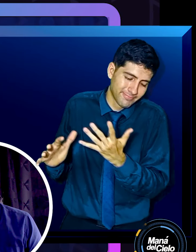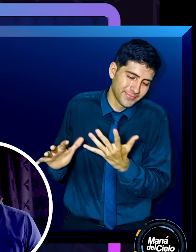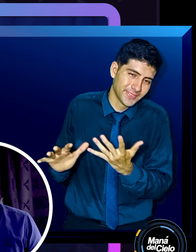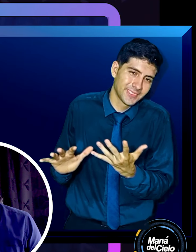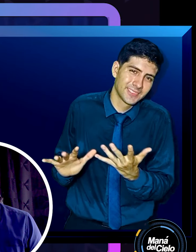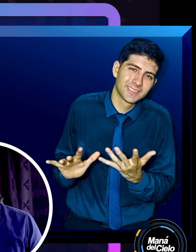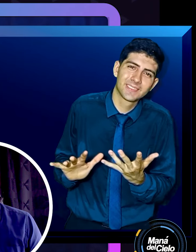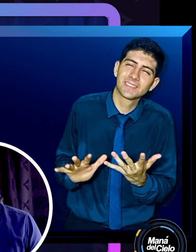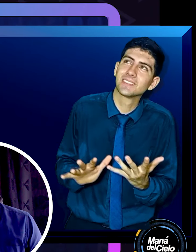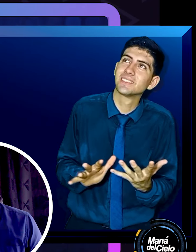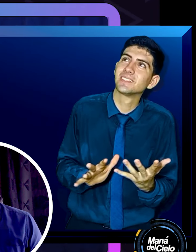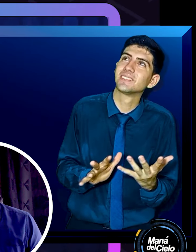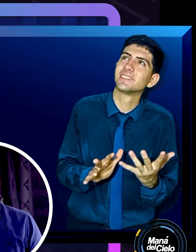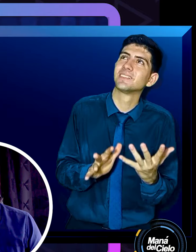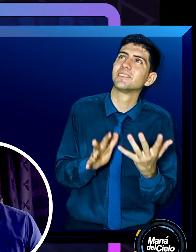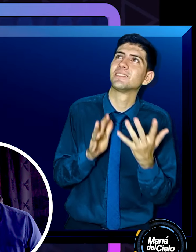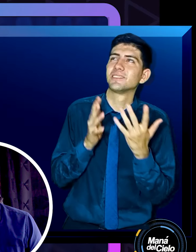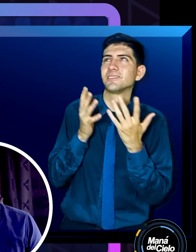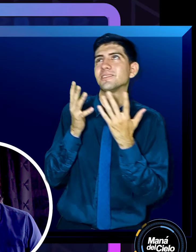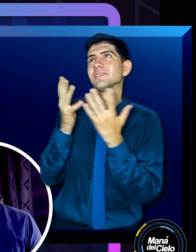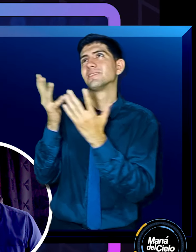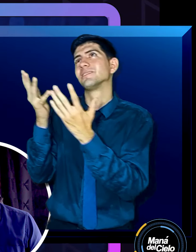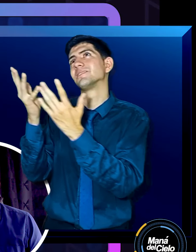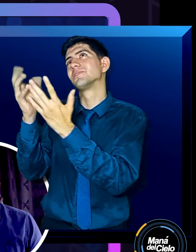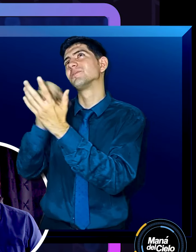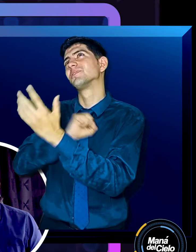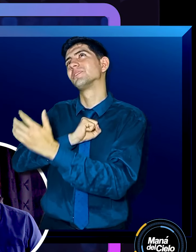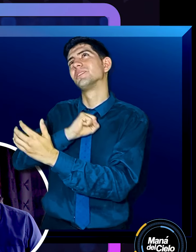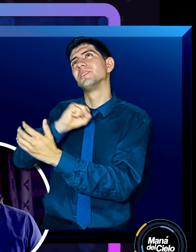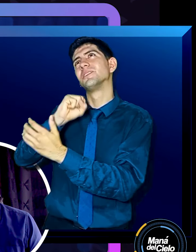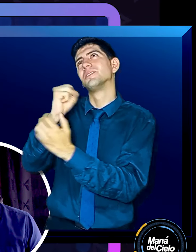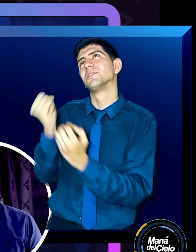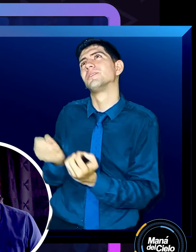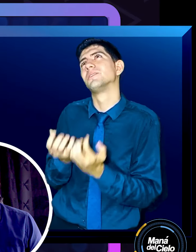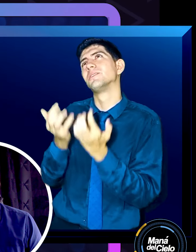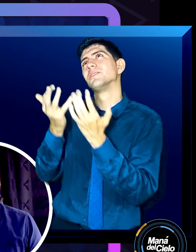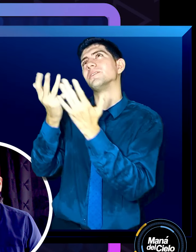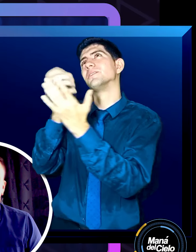muramos, somos del Señor,